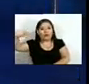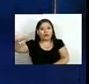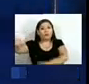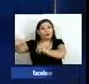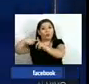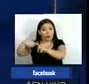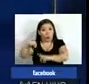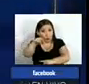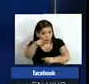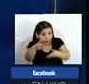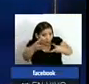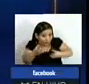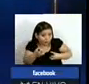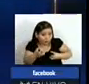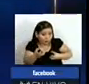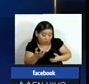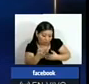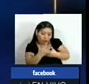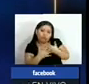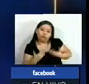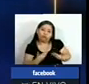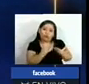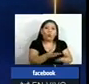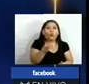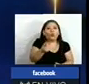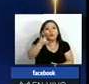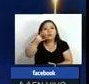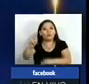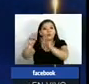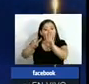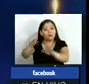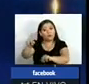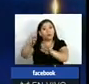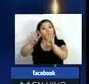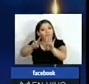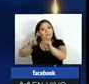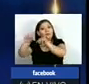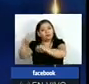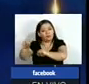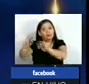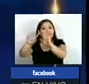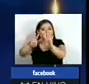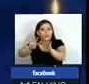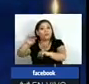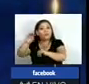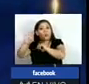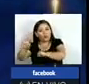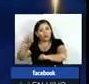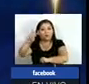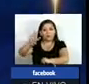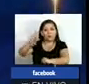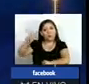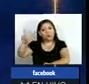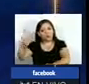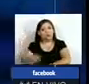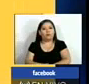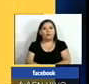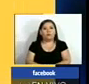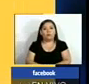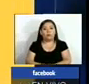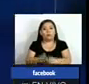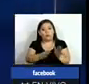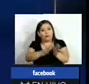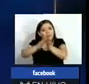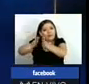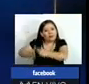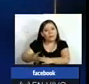usted quiere donar, el contacto es el 71 71 94 22. En